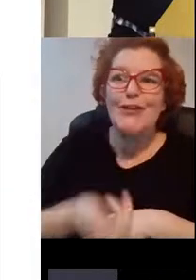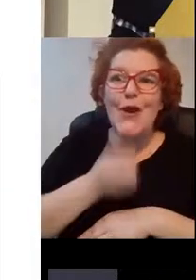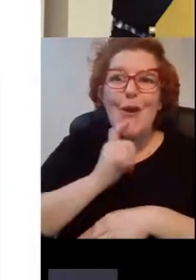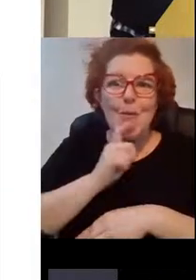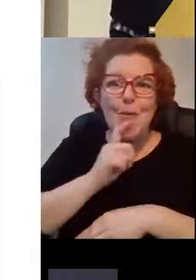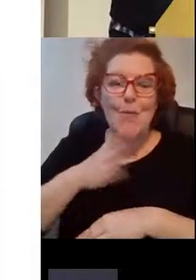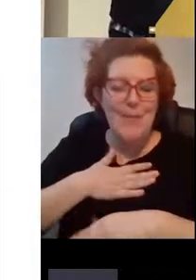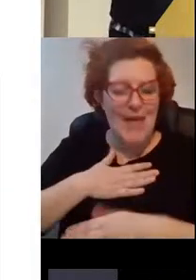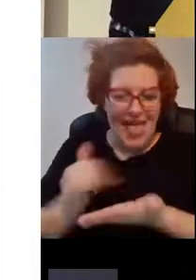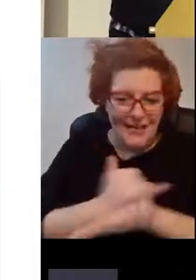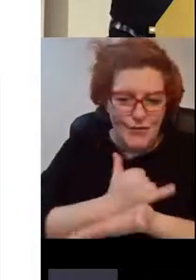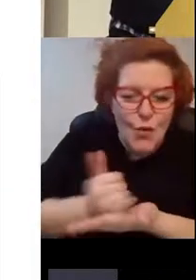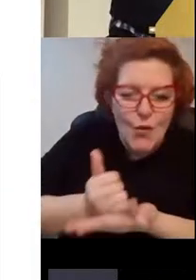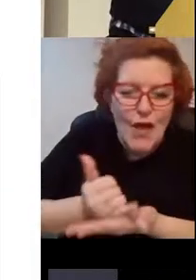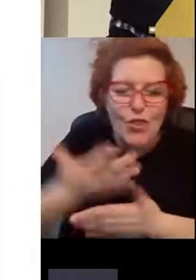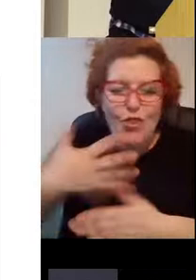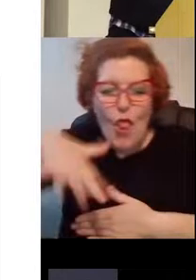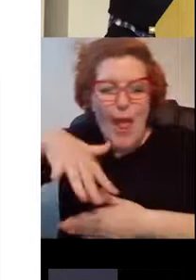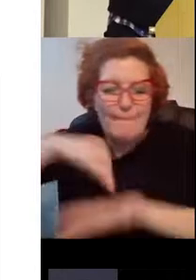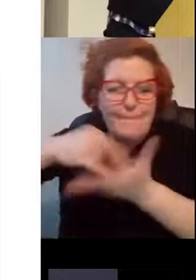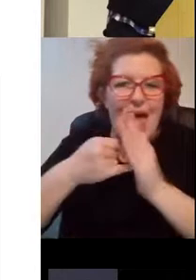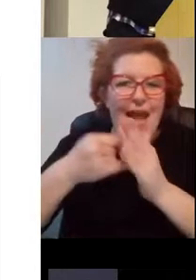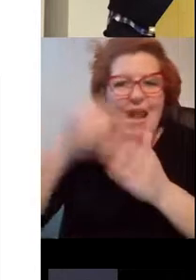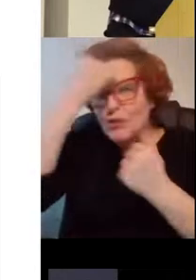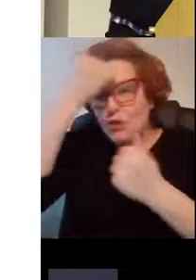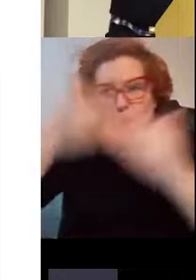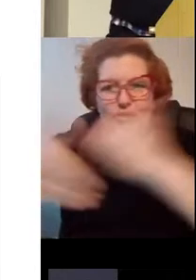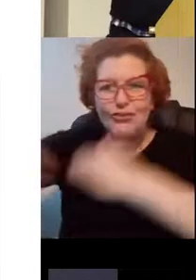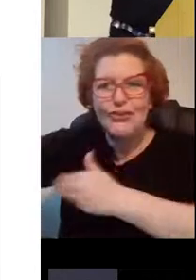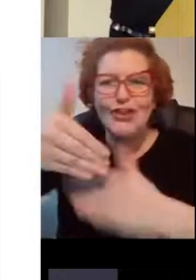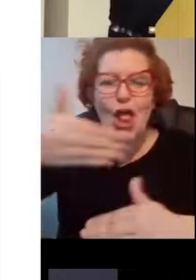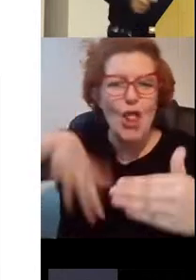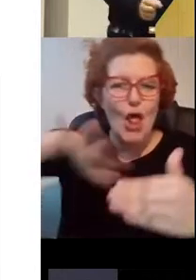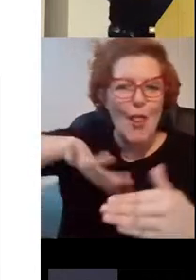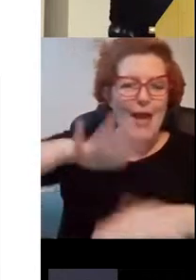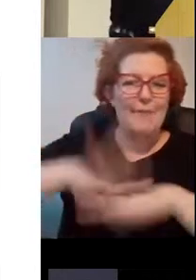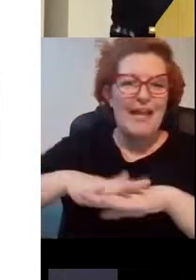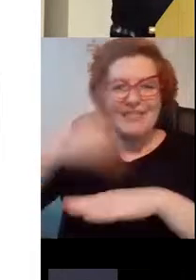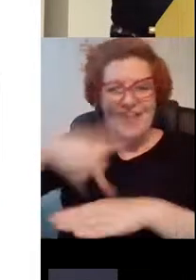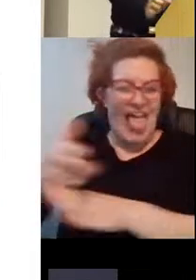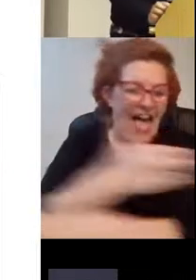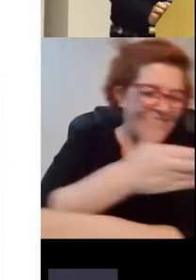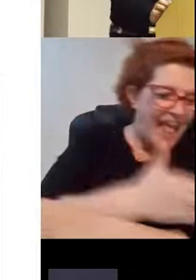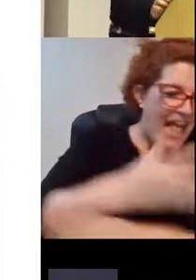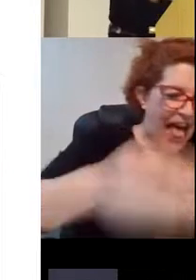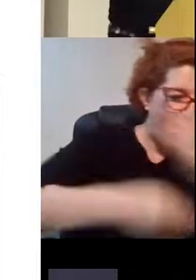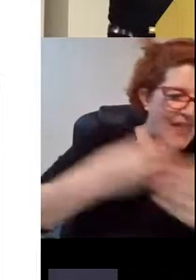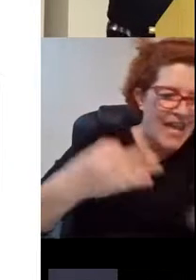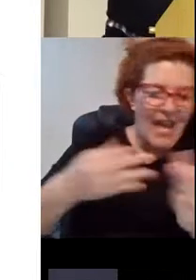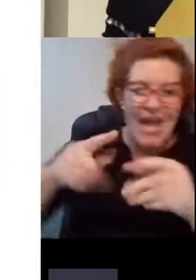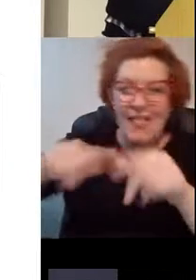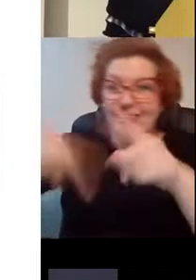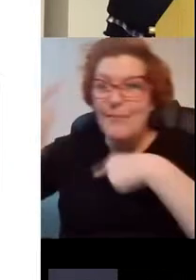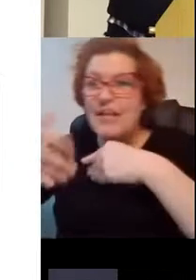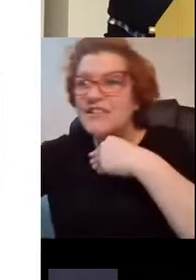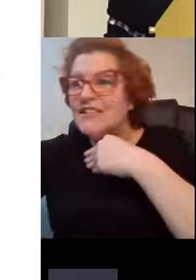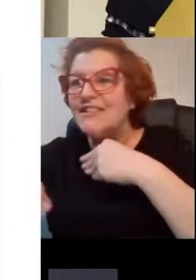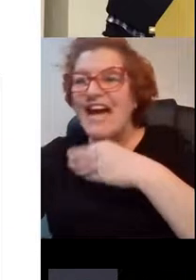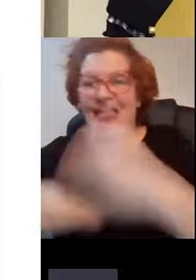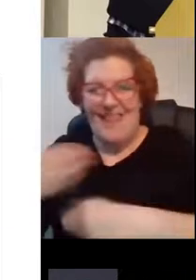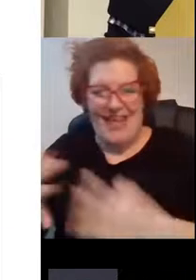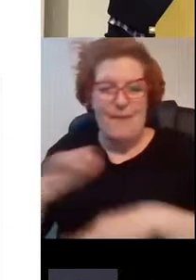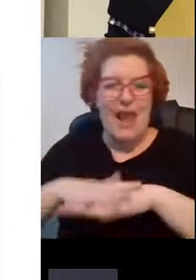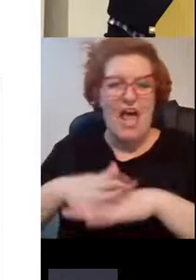esa práctica dentro de esa asignatura, y después ver qué van a hacer antes y qué van a hacer después para no reiterar contenido. Lo primero que les explicamos